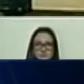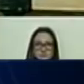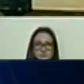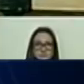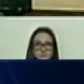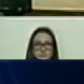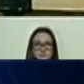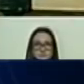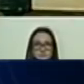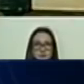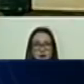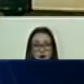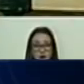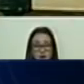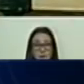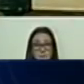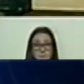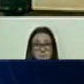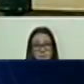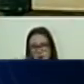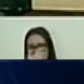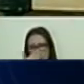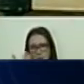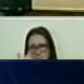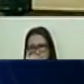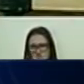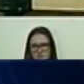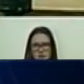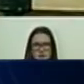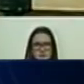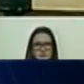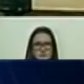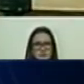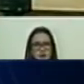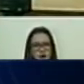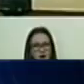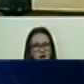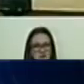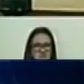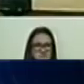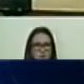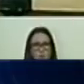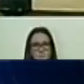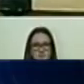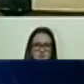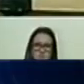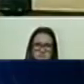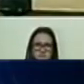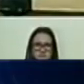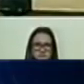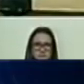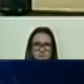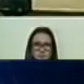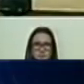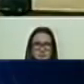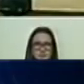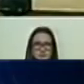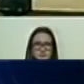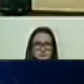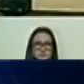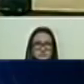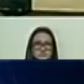El CLAP en el mercado capitalista especulativo de guerra económica de la calle costaría 1 millón de bolívares. William, más o menos,